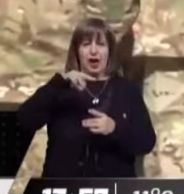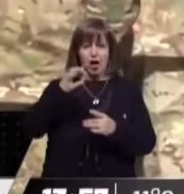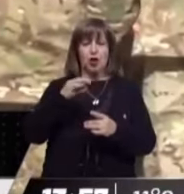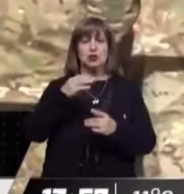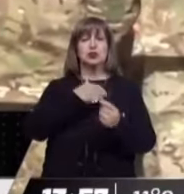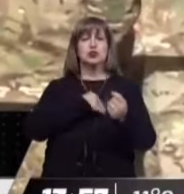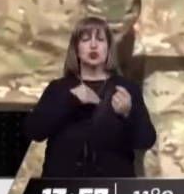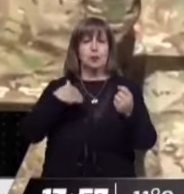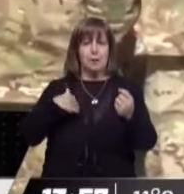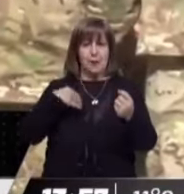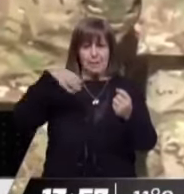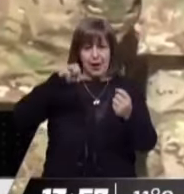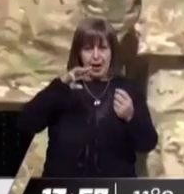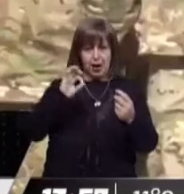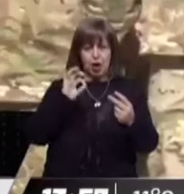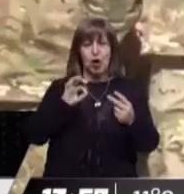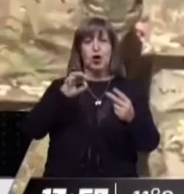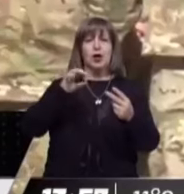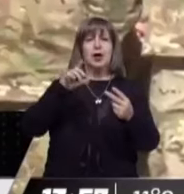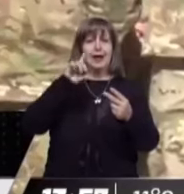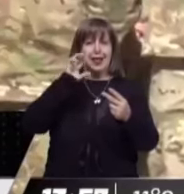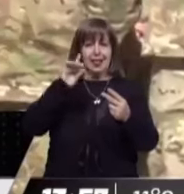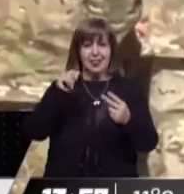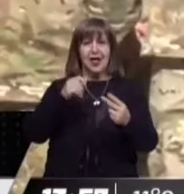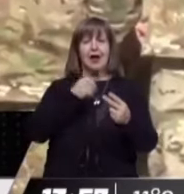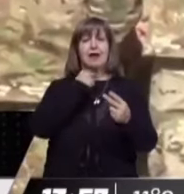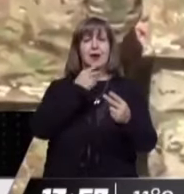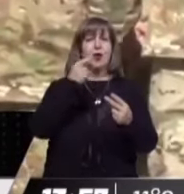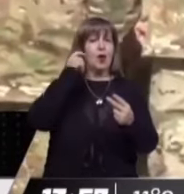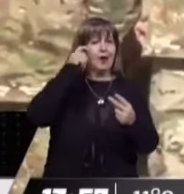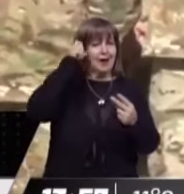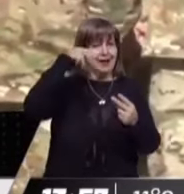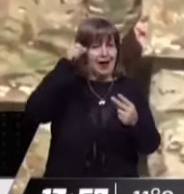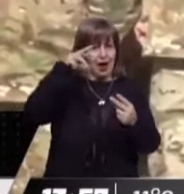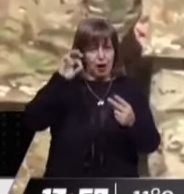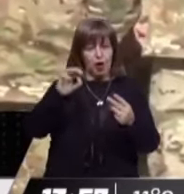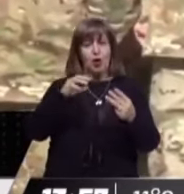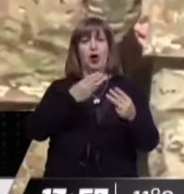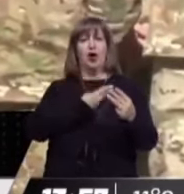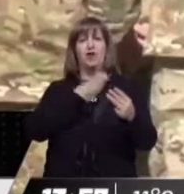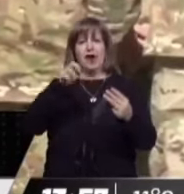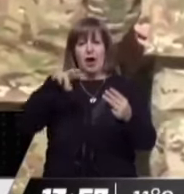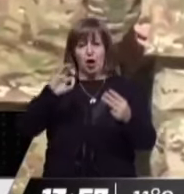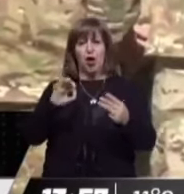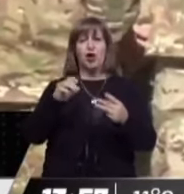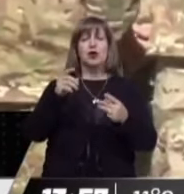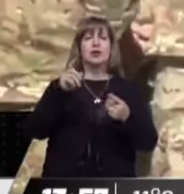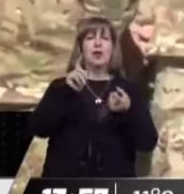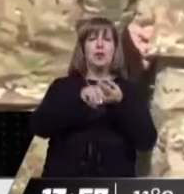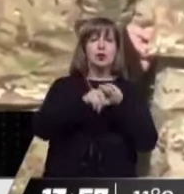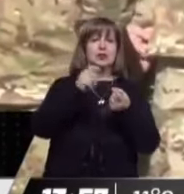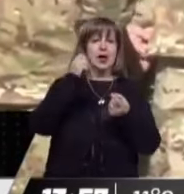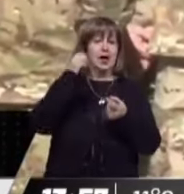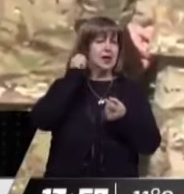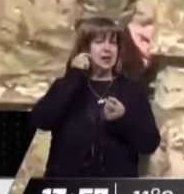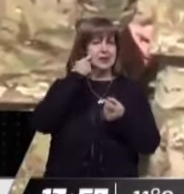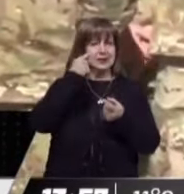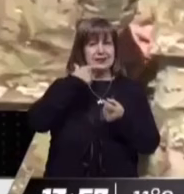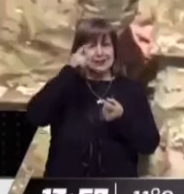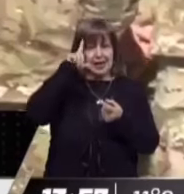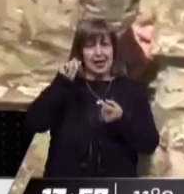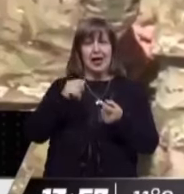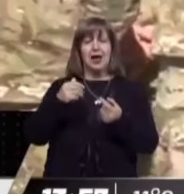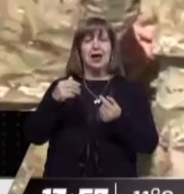su madre Lidia, a sus hijos Genaro y Franco y a su mujer Gisela, nuestro